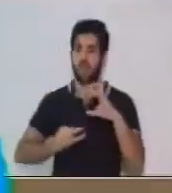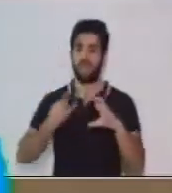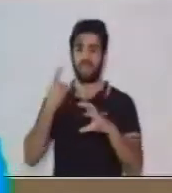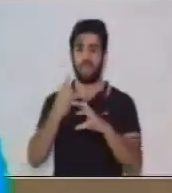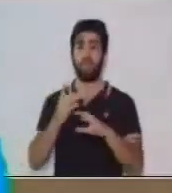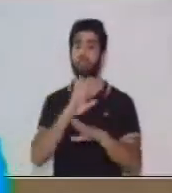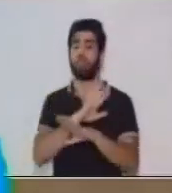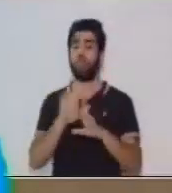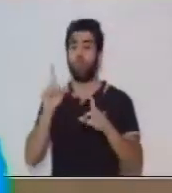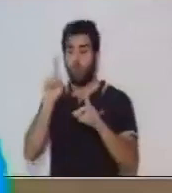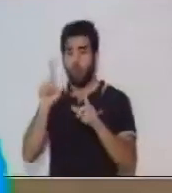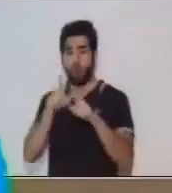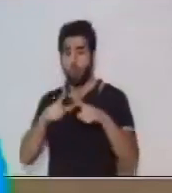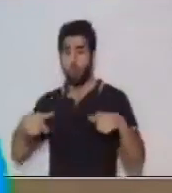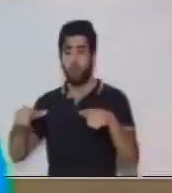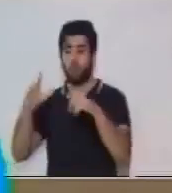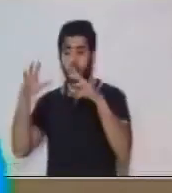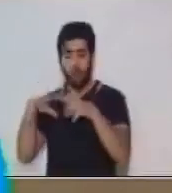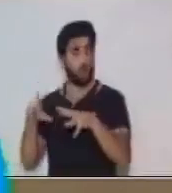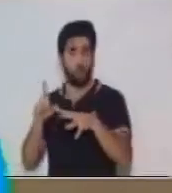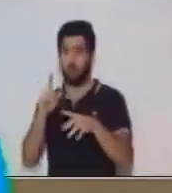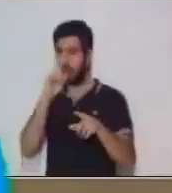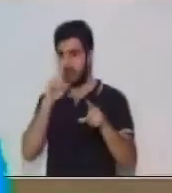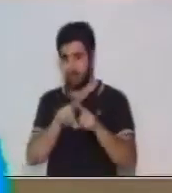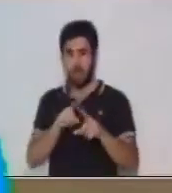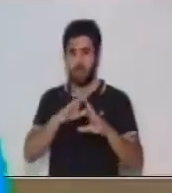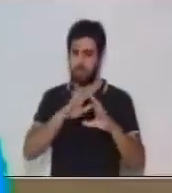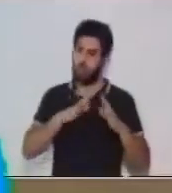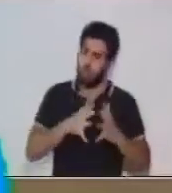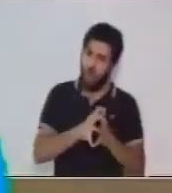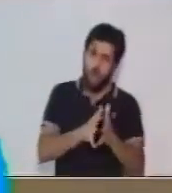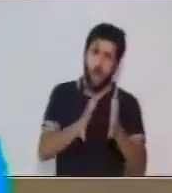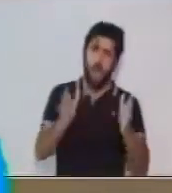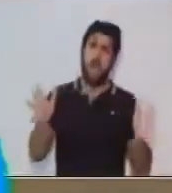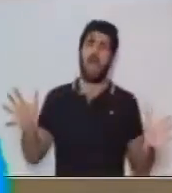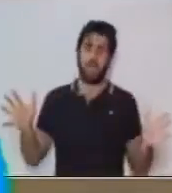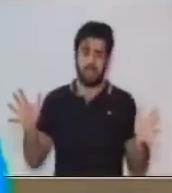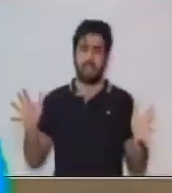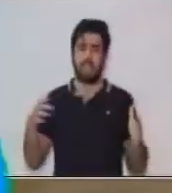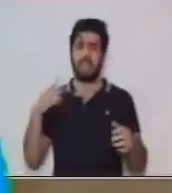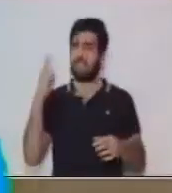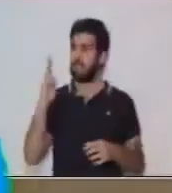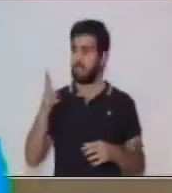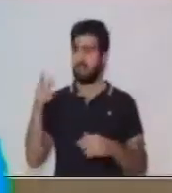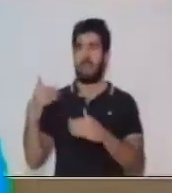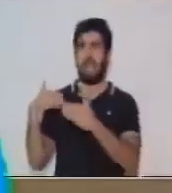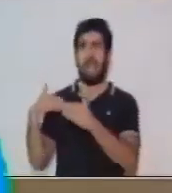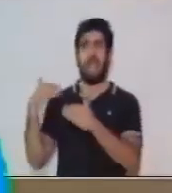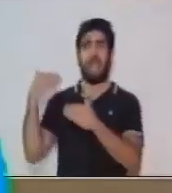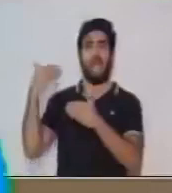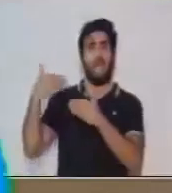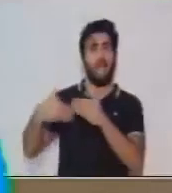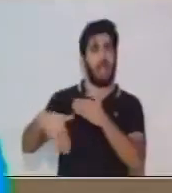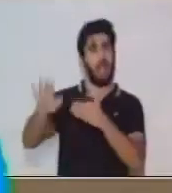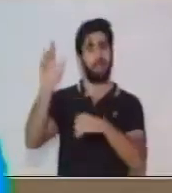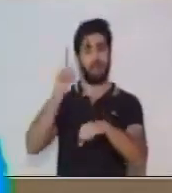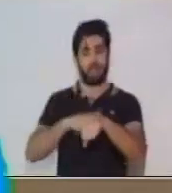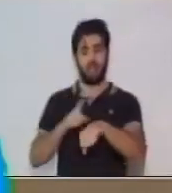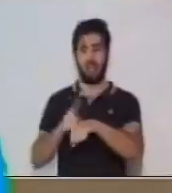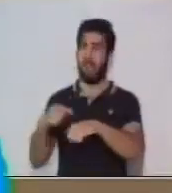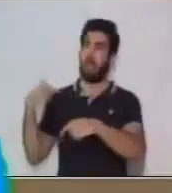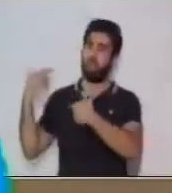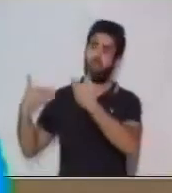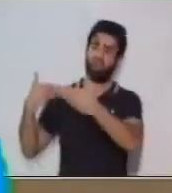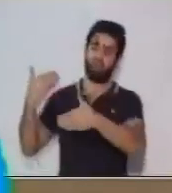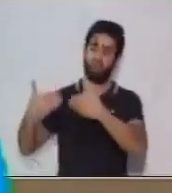no se maneja solo acá, solo en este espacio, solo en el ahora, sino que se ha dado desde cierto tiempo, desde la antigüedad